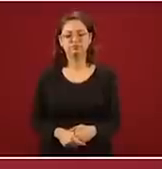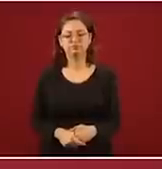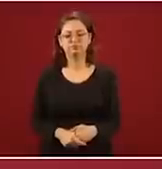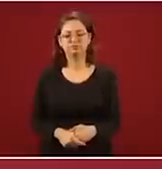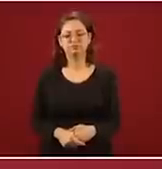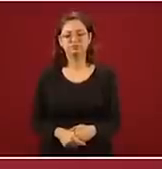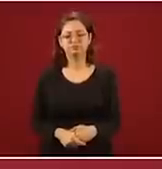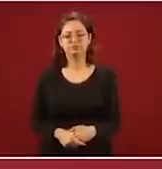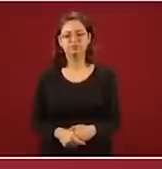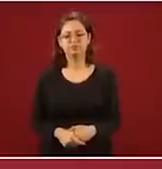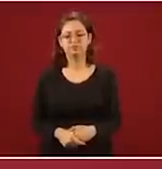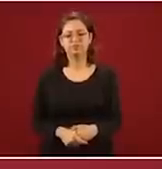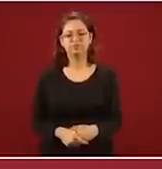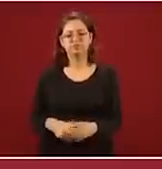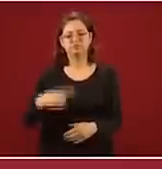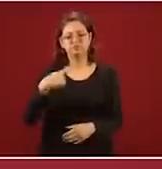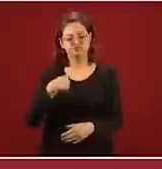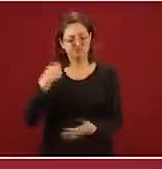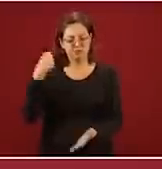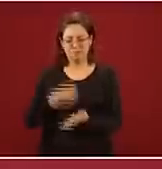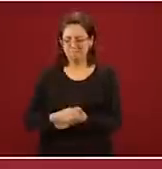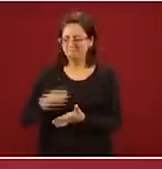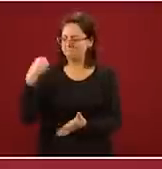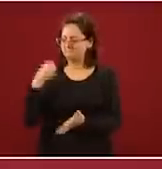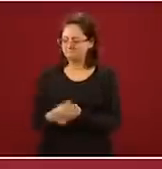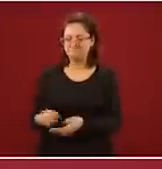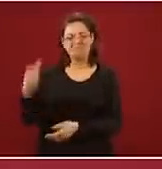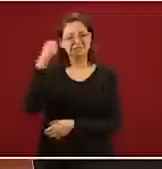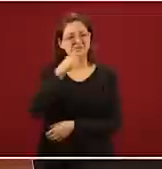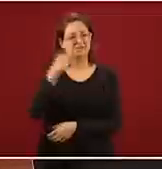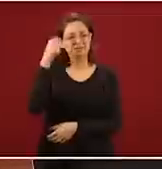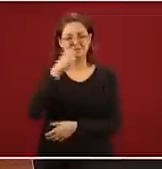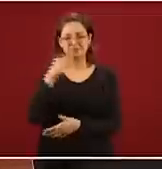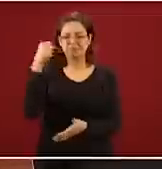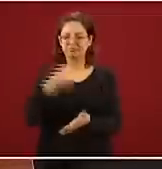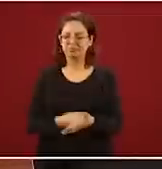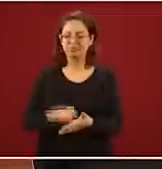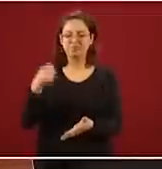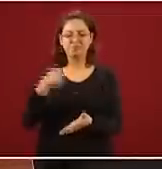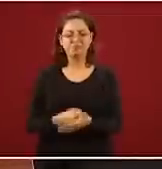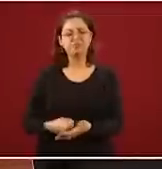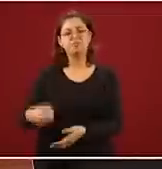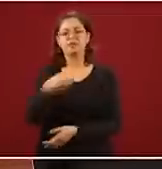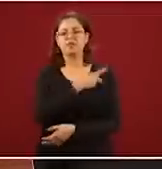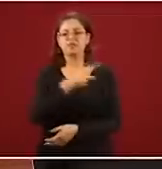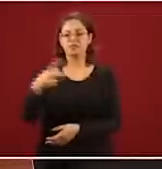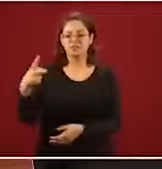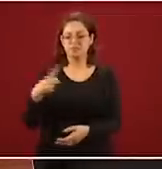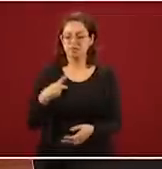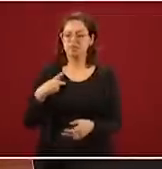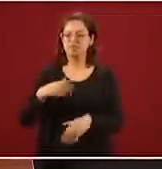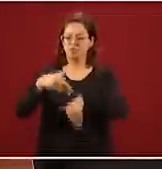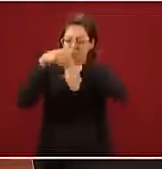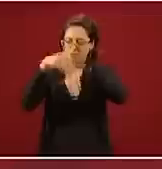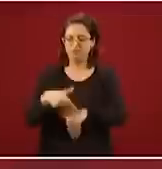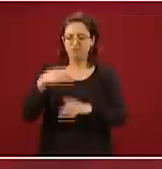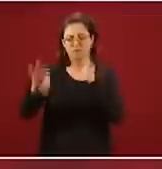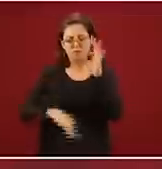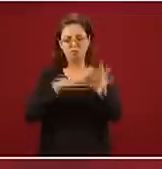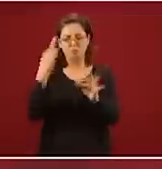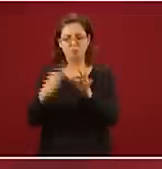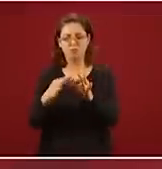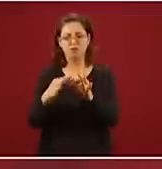siempre insistí en que se cumpliera el artículo 4 de la